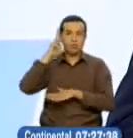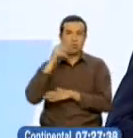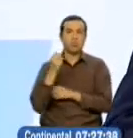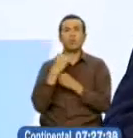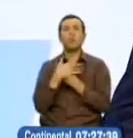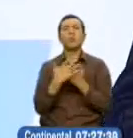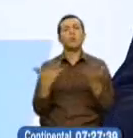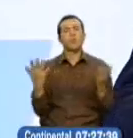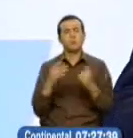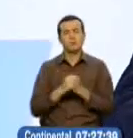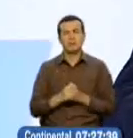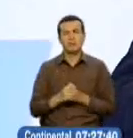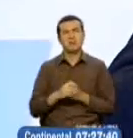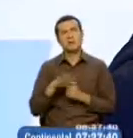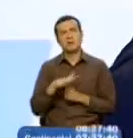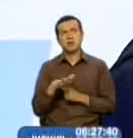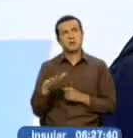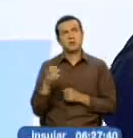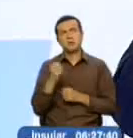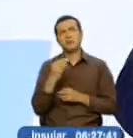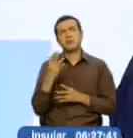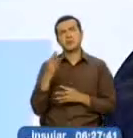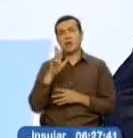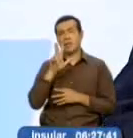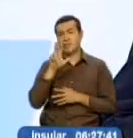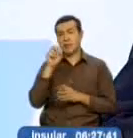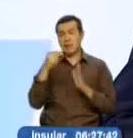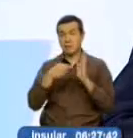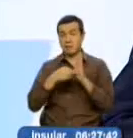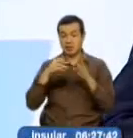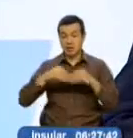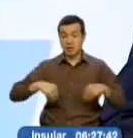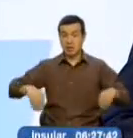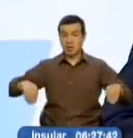cerca de 30.000 lotes,